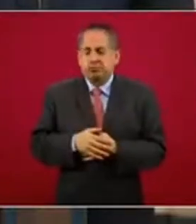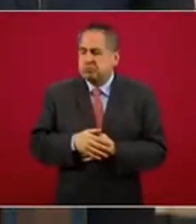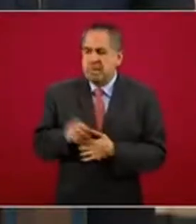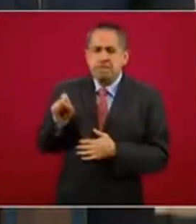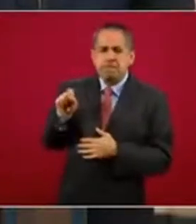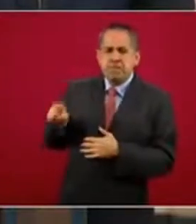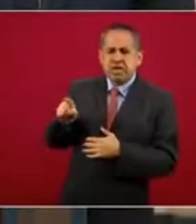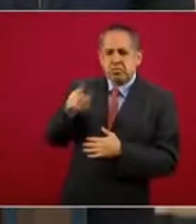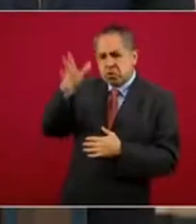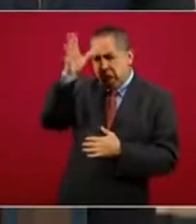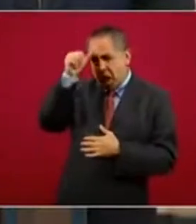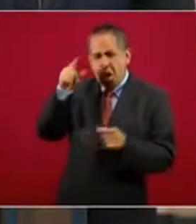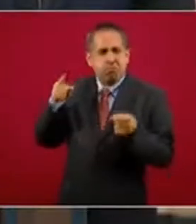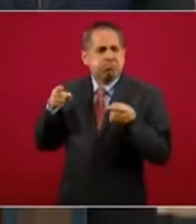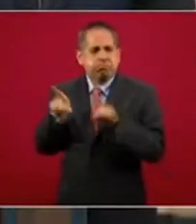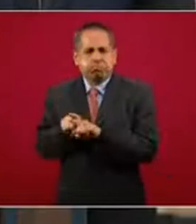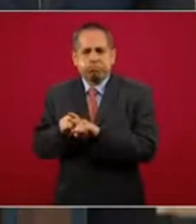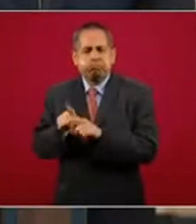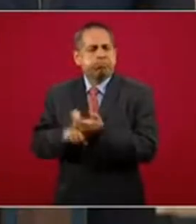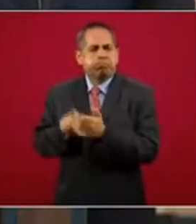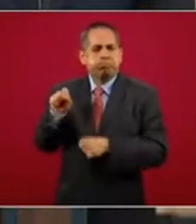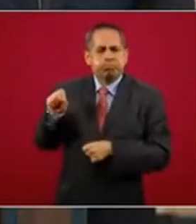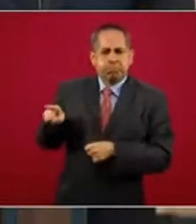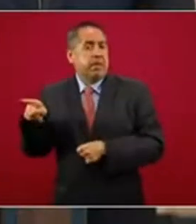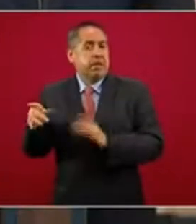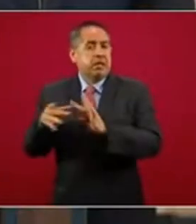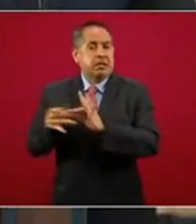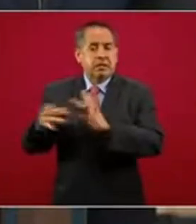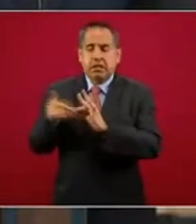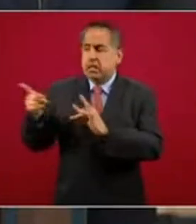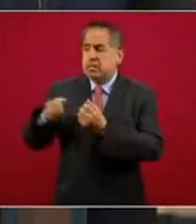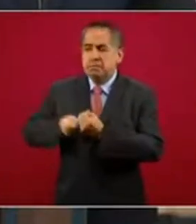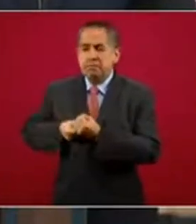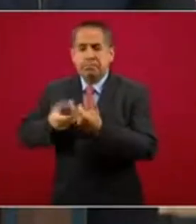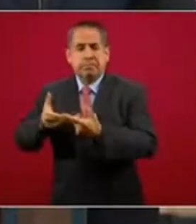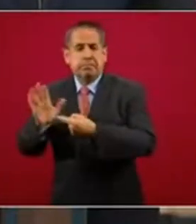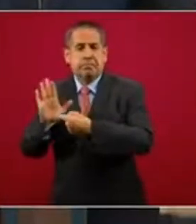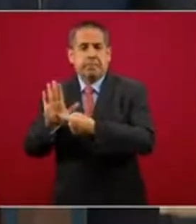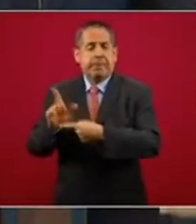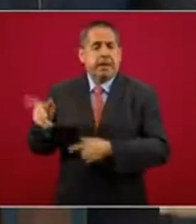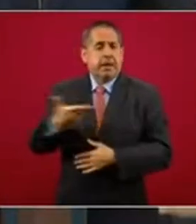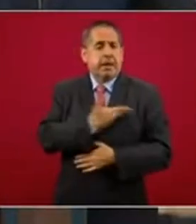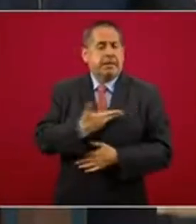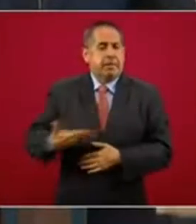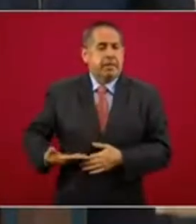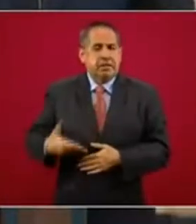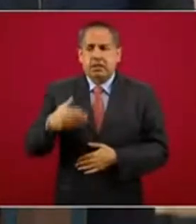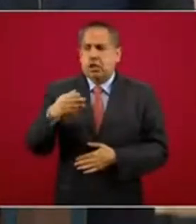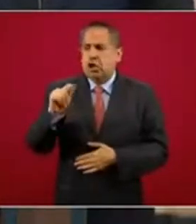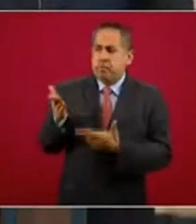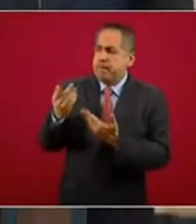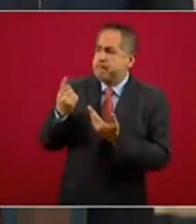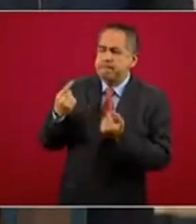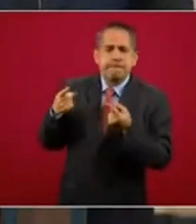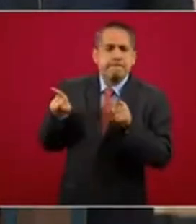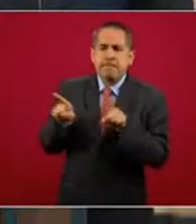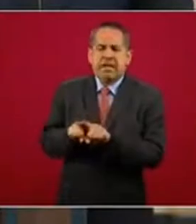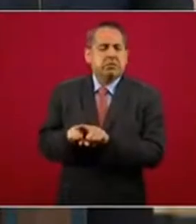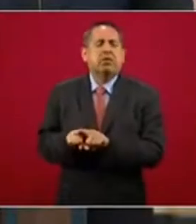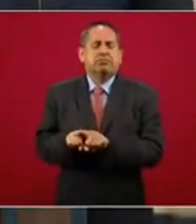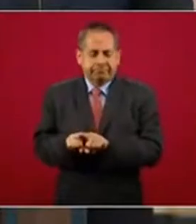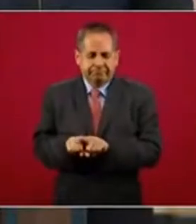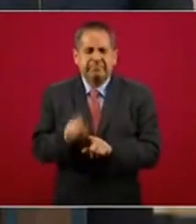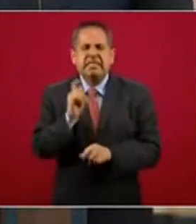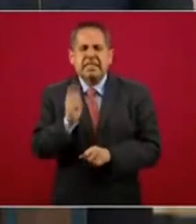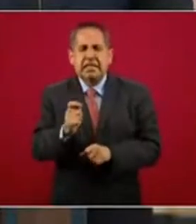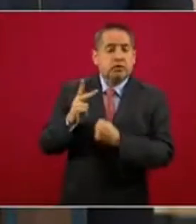500 años hemos sufrido la opresión de nuestra raza. Chicanos contra chicanos, eso es lo que ellos quieren. Morenos y